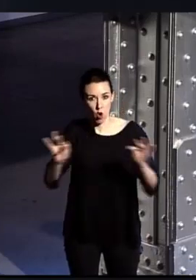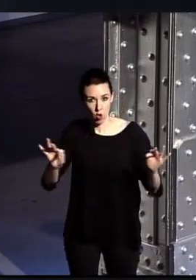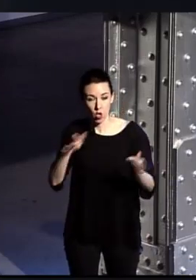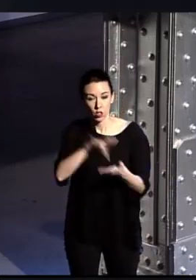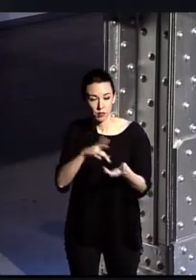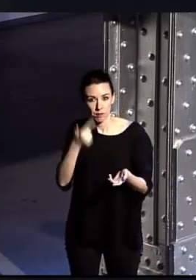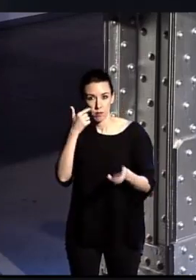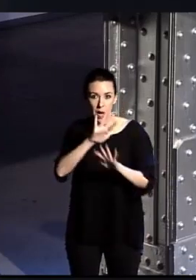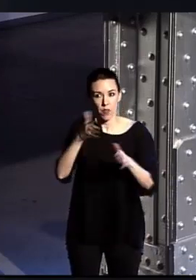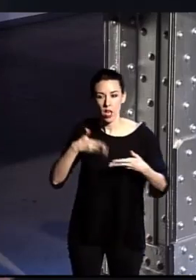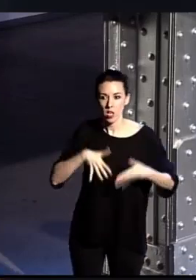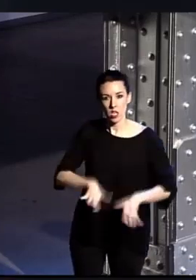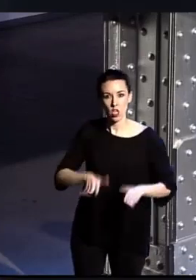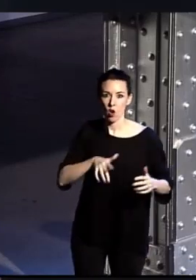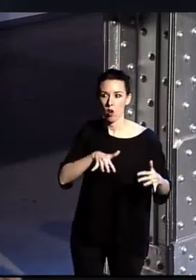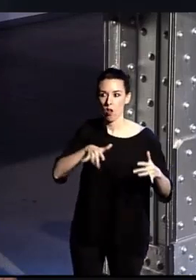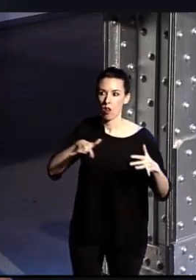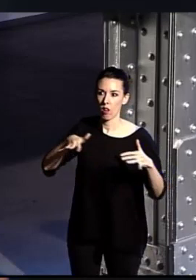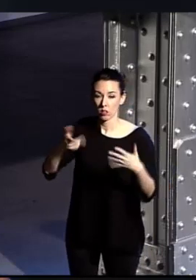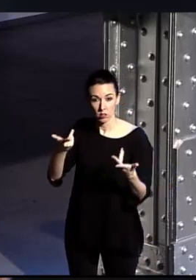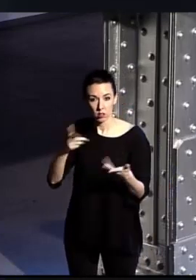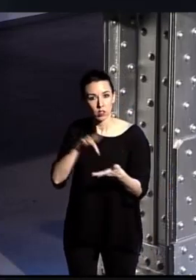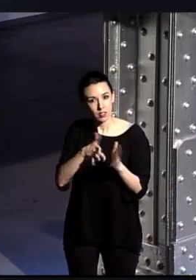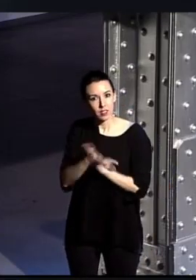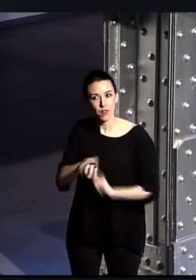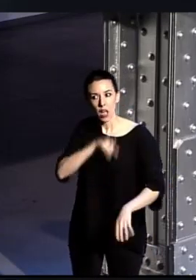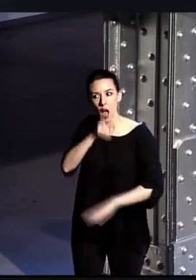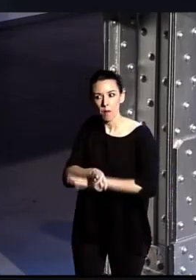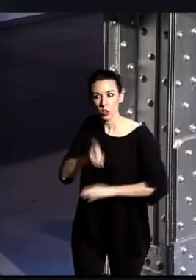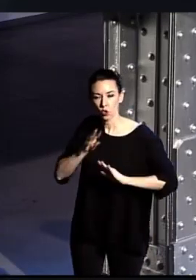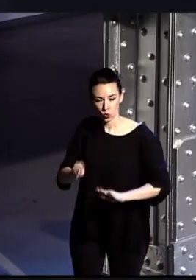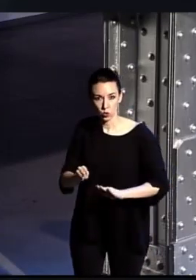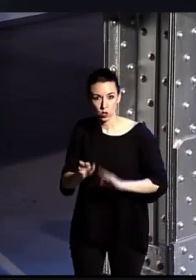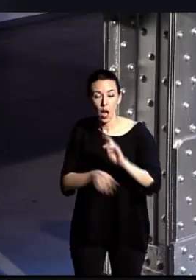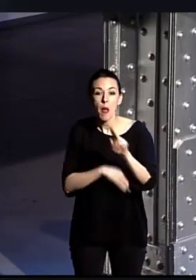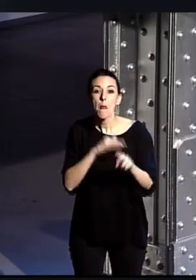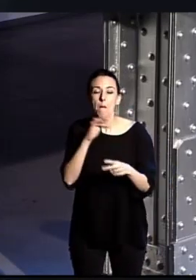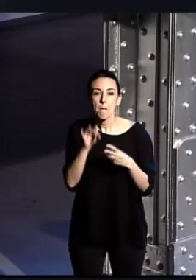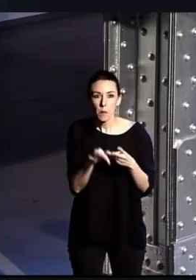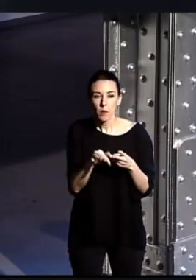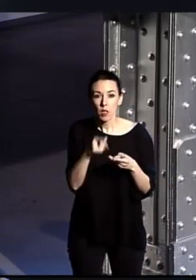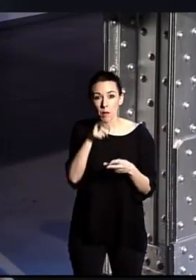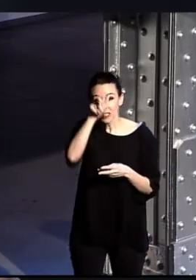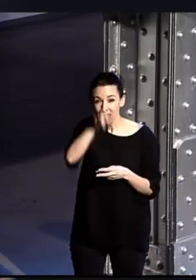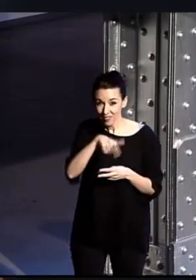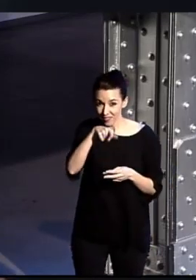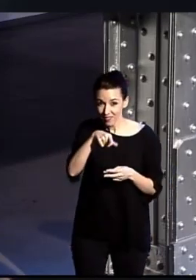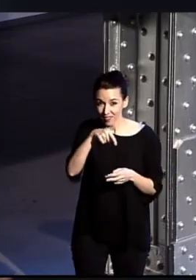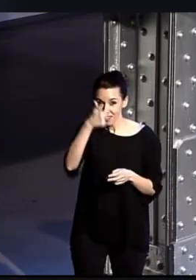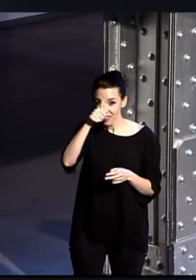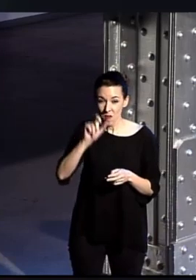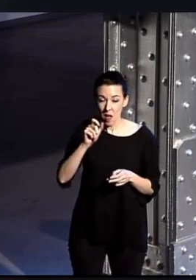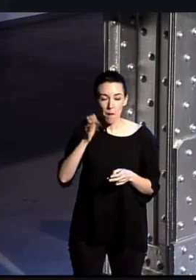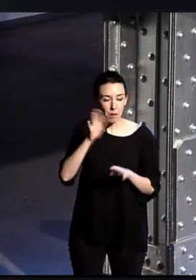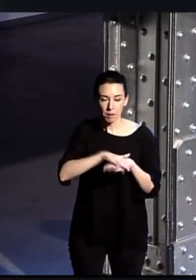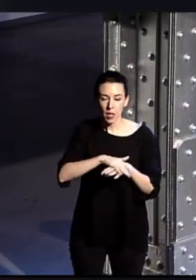aparece, hacen como que se le aparece el hijo. Bueno, es una de las imposiciones de Hetzel. Y respecto a si él era misógino,